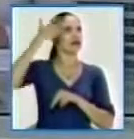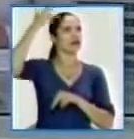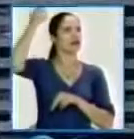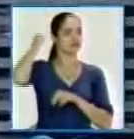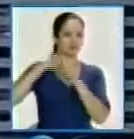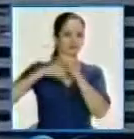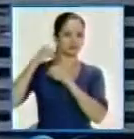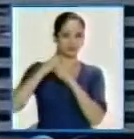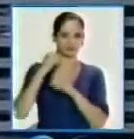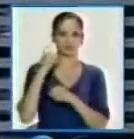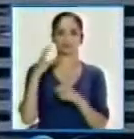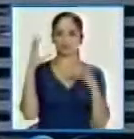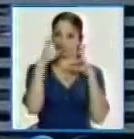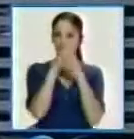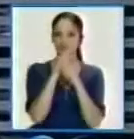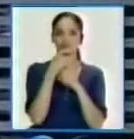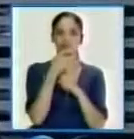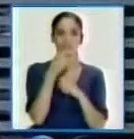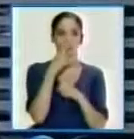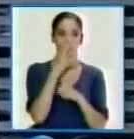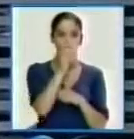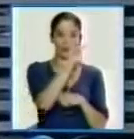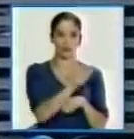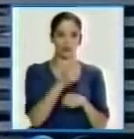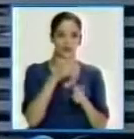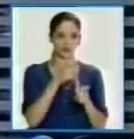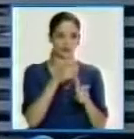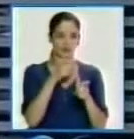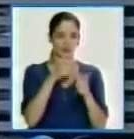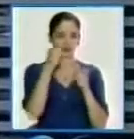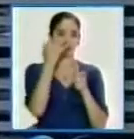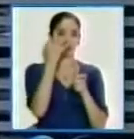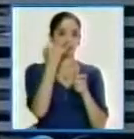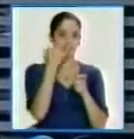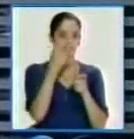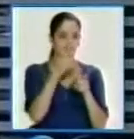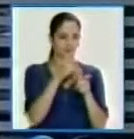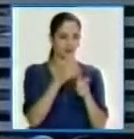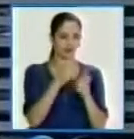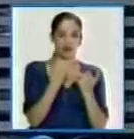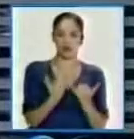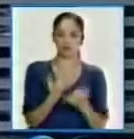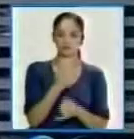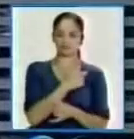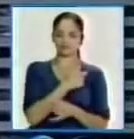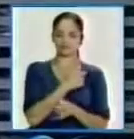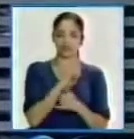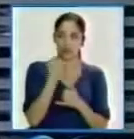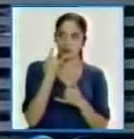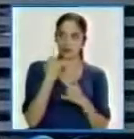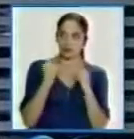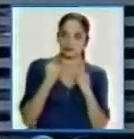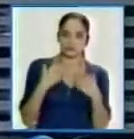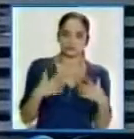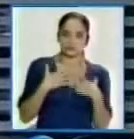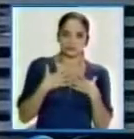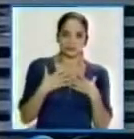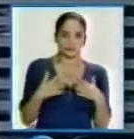noche. Así es, a él le pegaron 3 tiros y hoy dice que su vida quedó marcada, pues cualquier movimiento extraño lo llena de